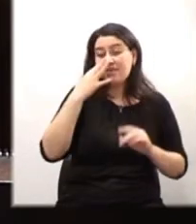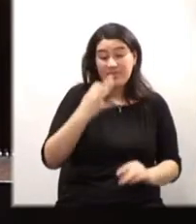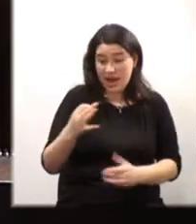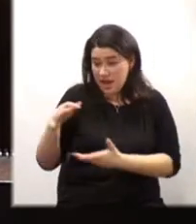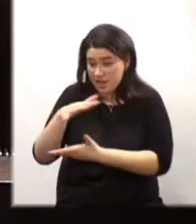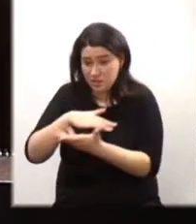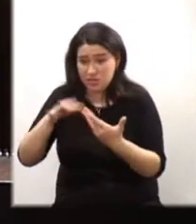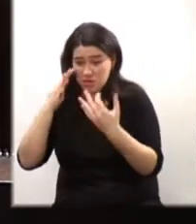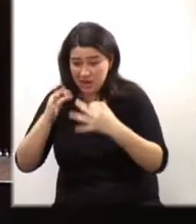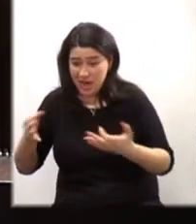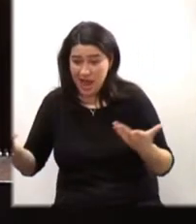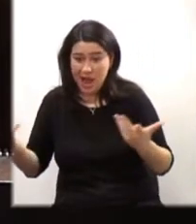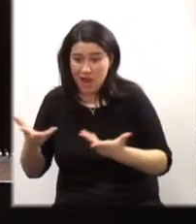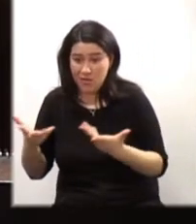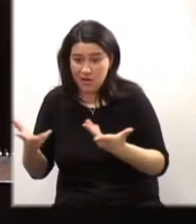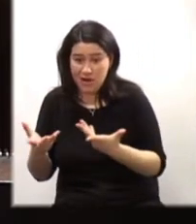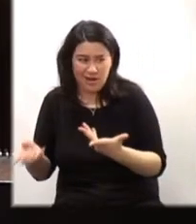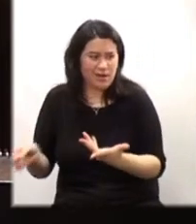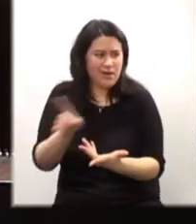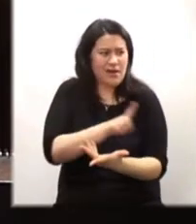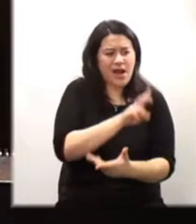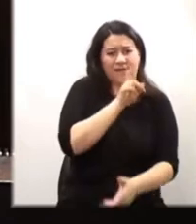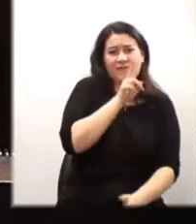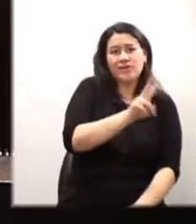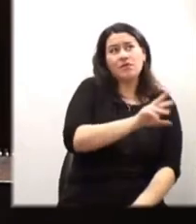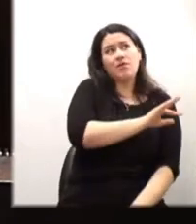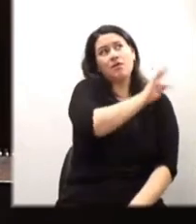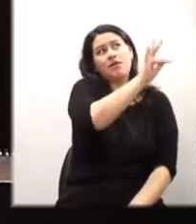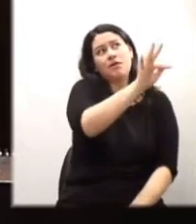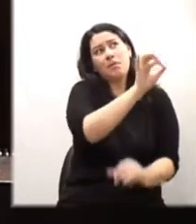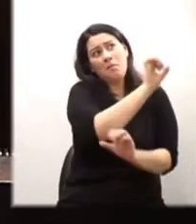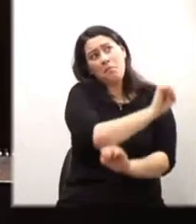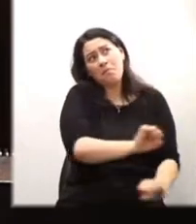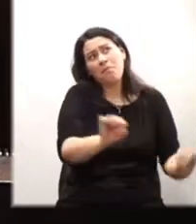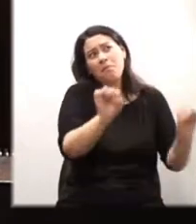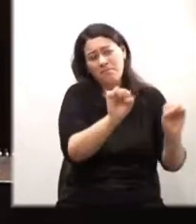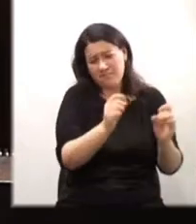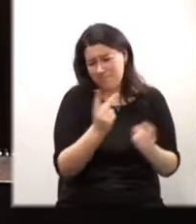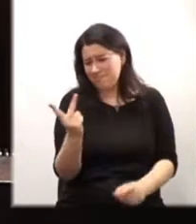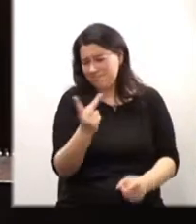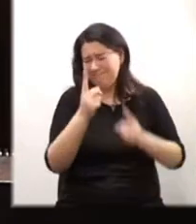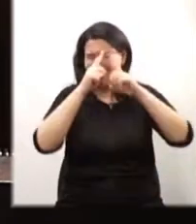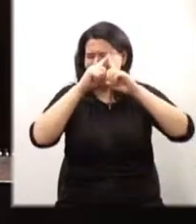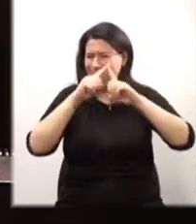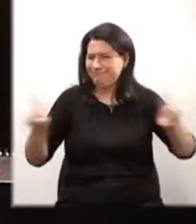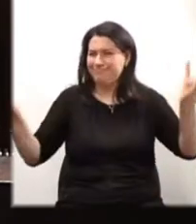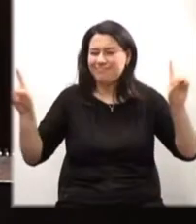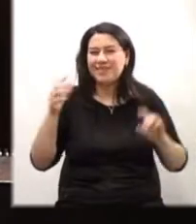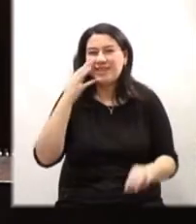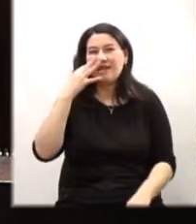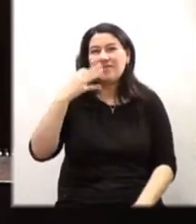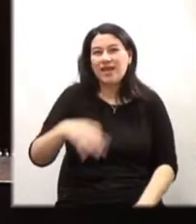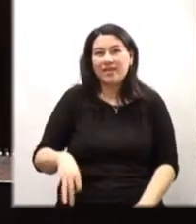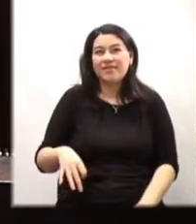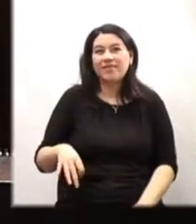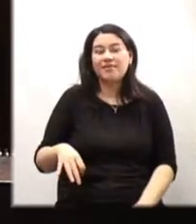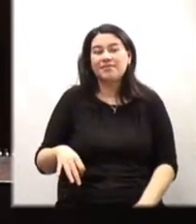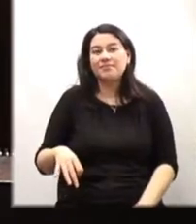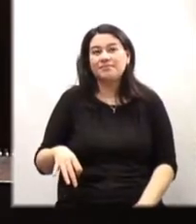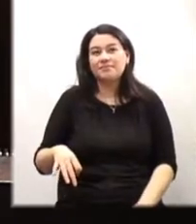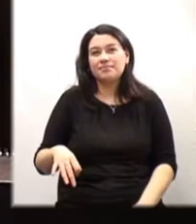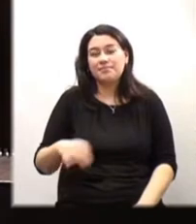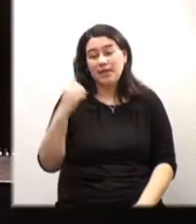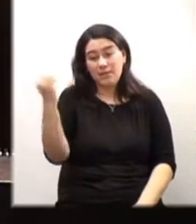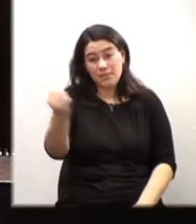realidad y la visión que se pretende dar, que realmente